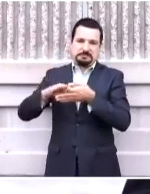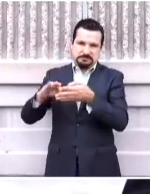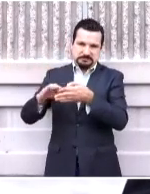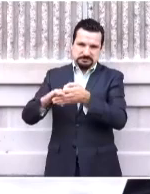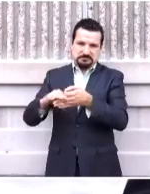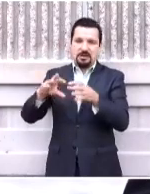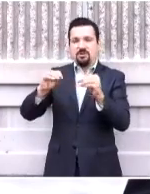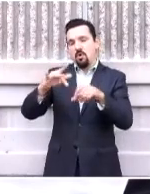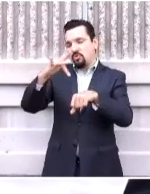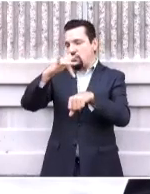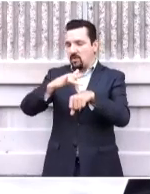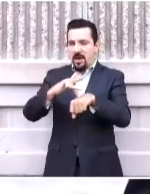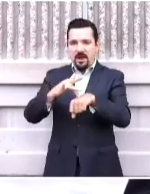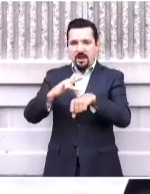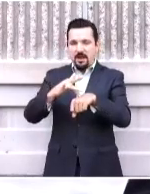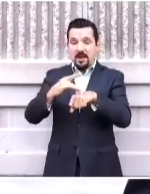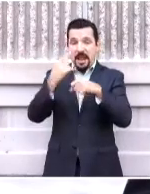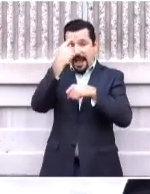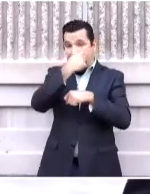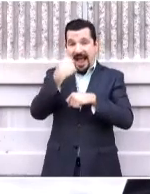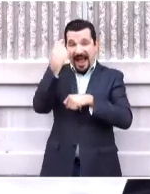el no tocarnos las manos,